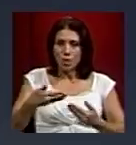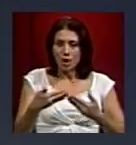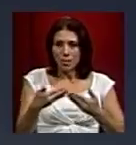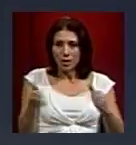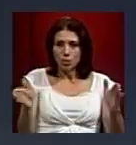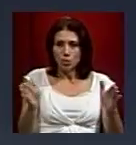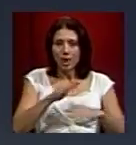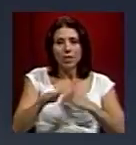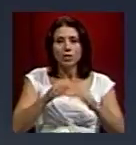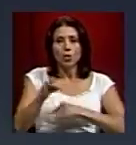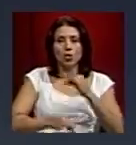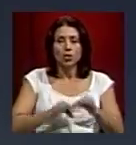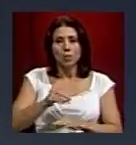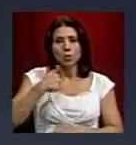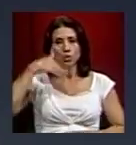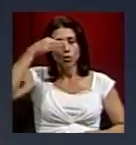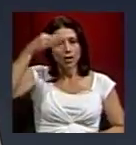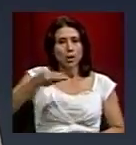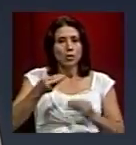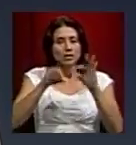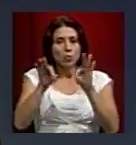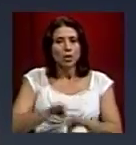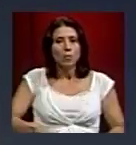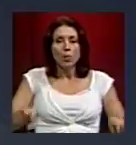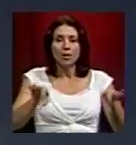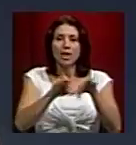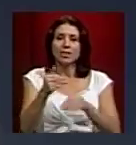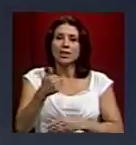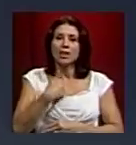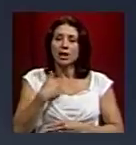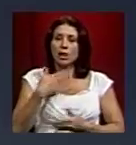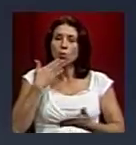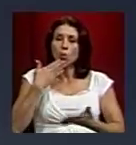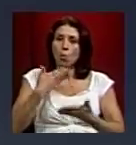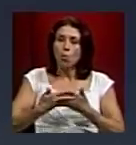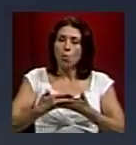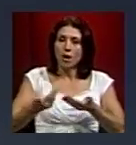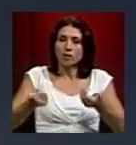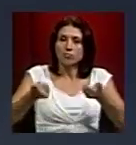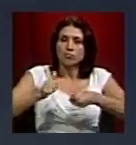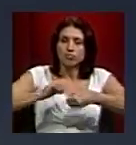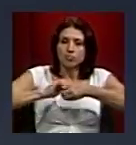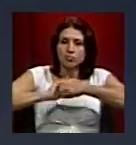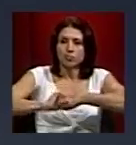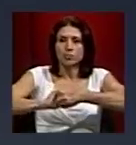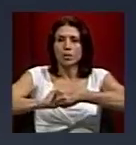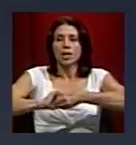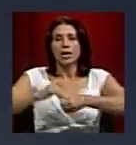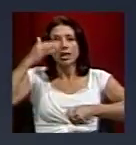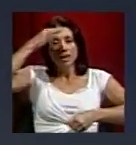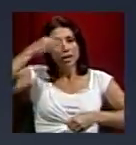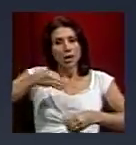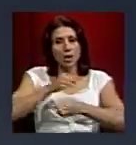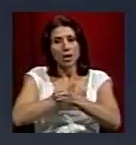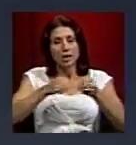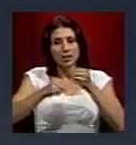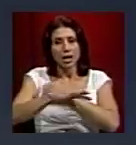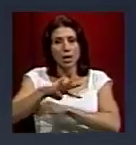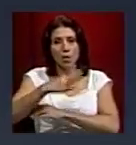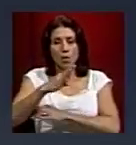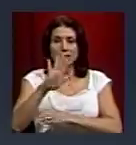creo que es muy importante tener un buen acuerdo, un buen tratado, y creo que en este sentido pues la Sala Cuarta